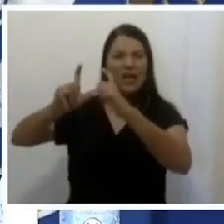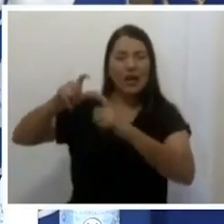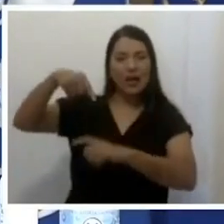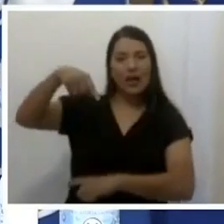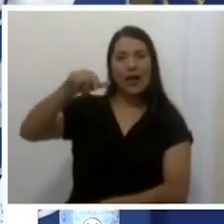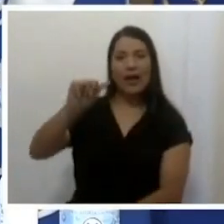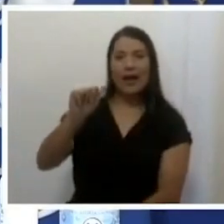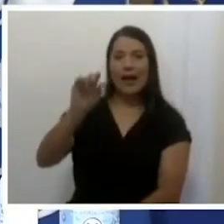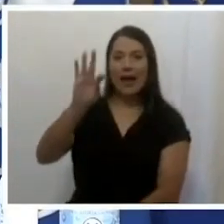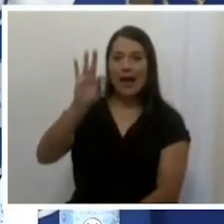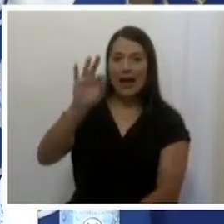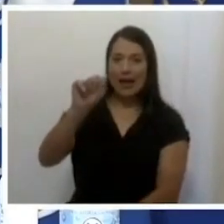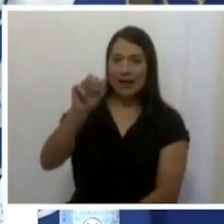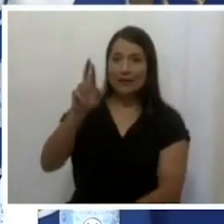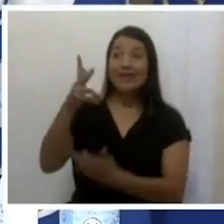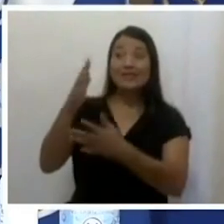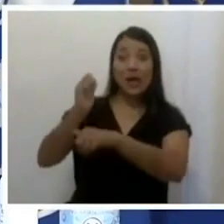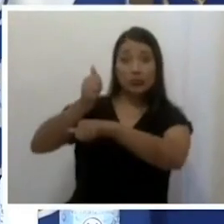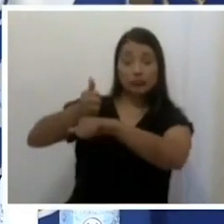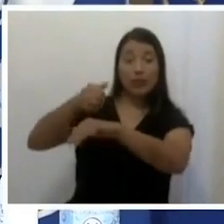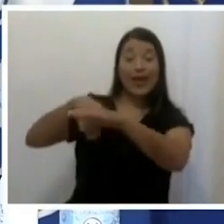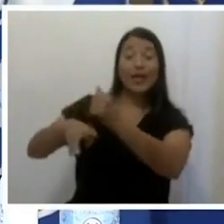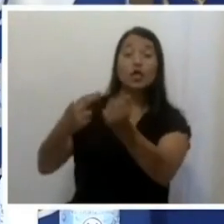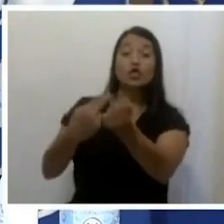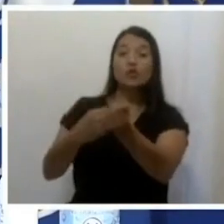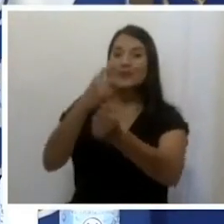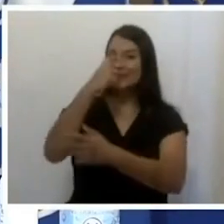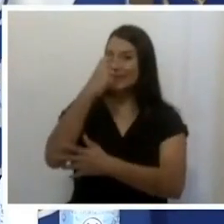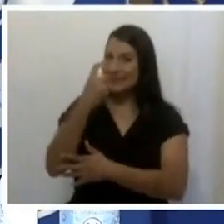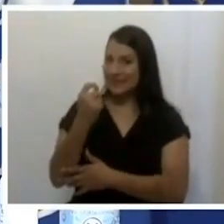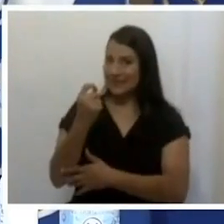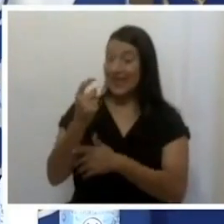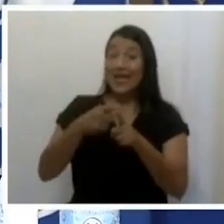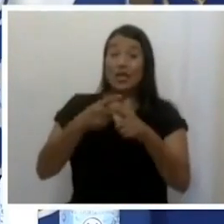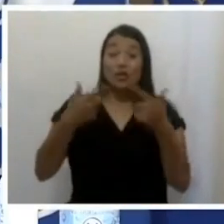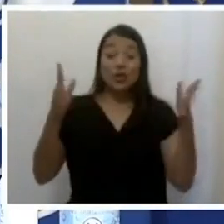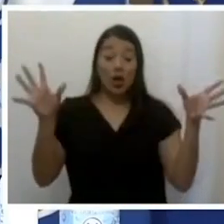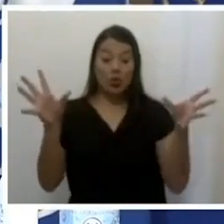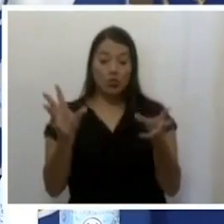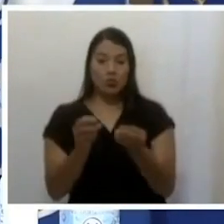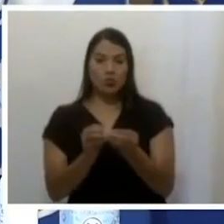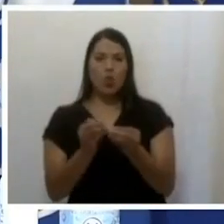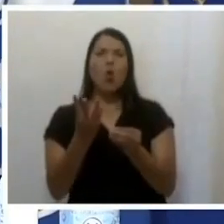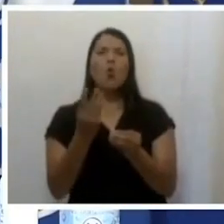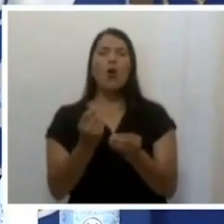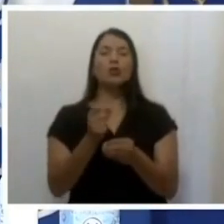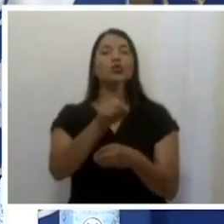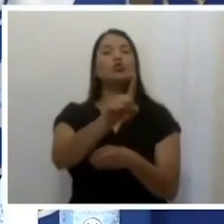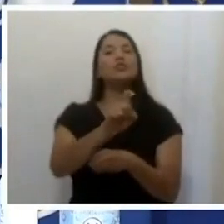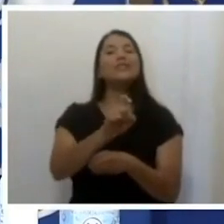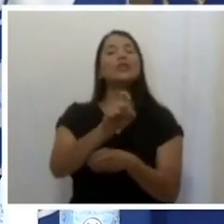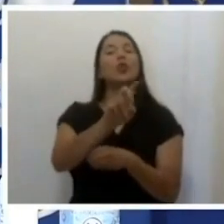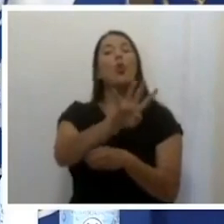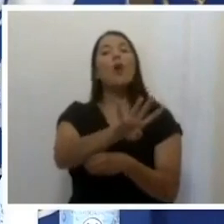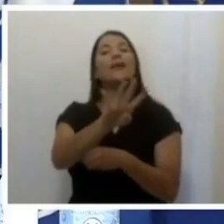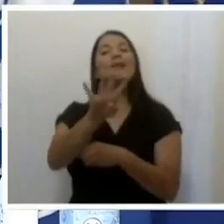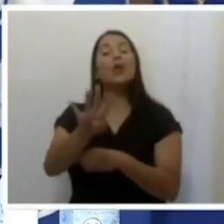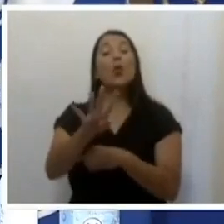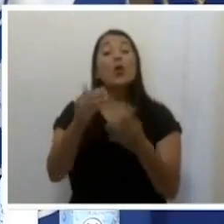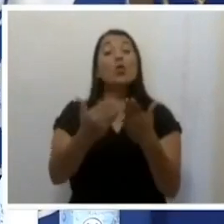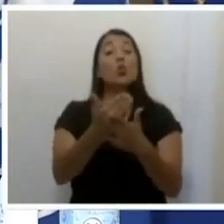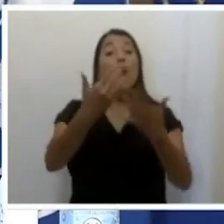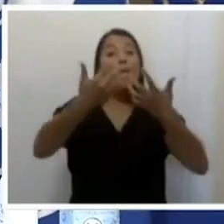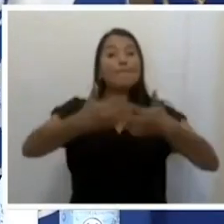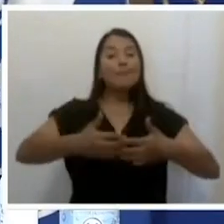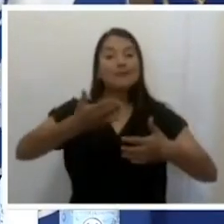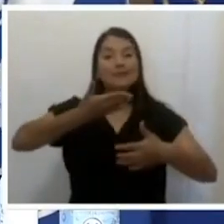están instalados en el San Juan de Dios. Y entonces esto suma un total de 144 ventiladores nuevos que tiene